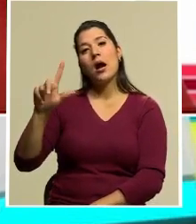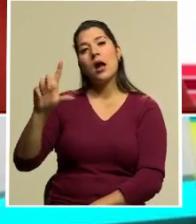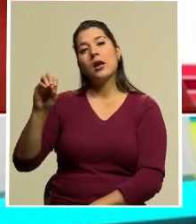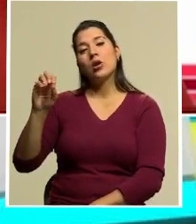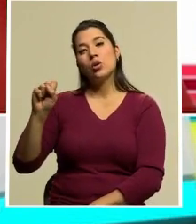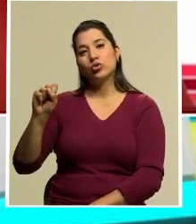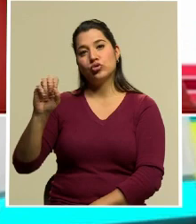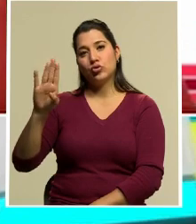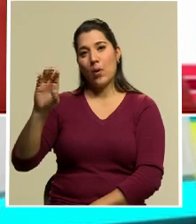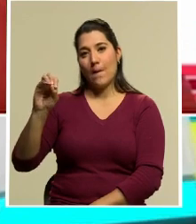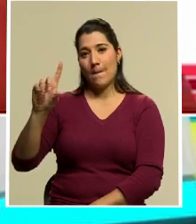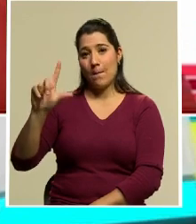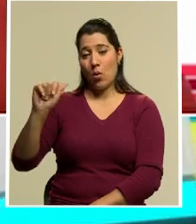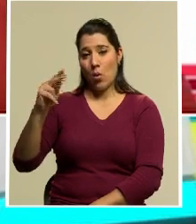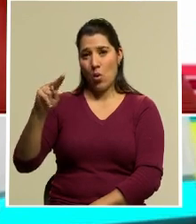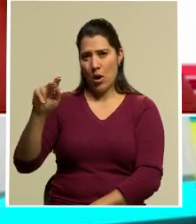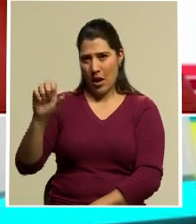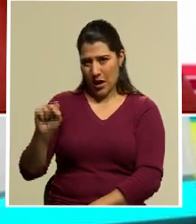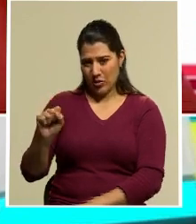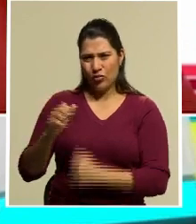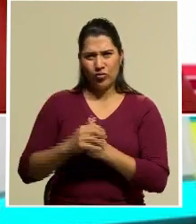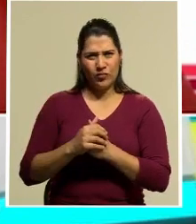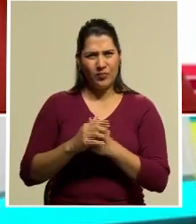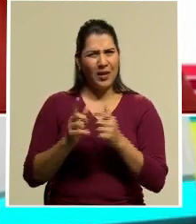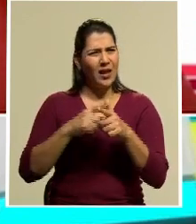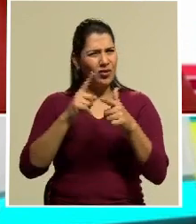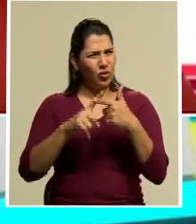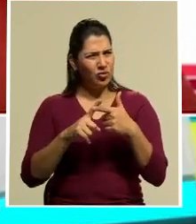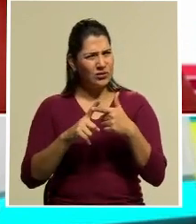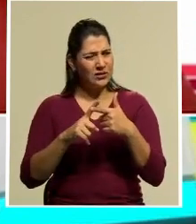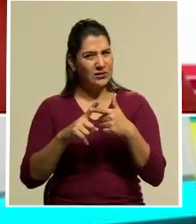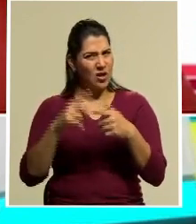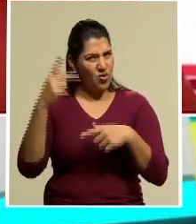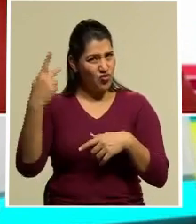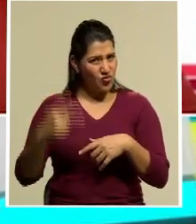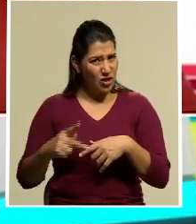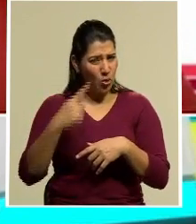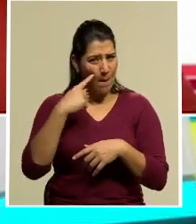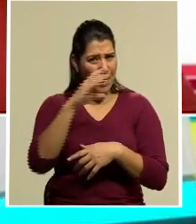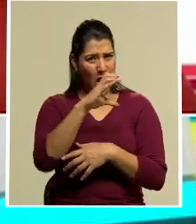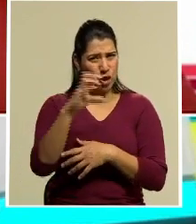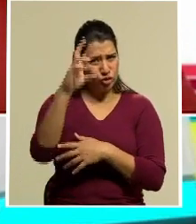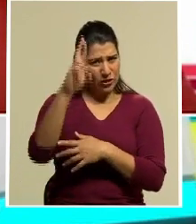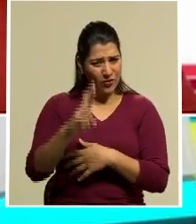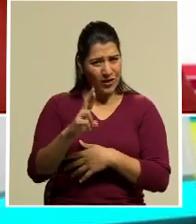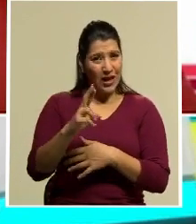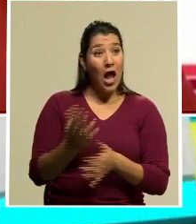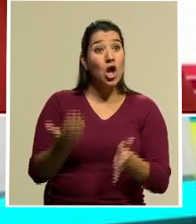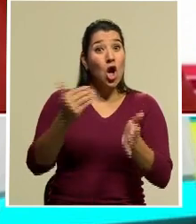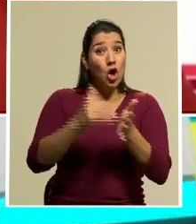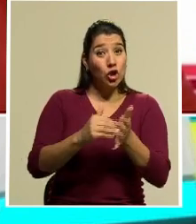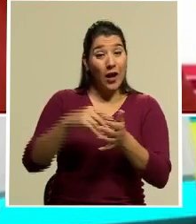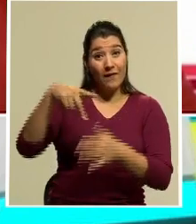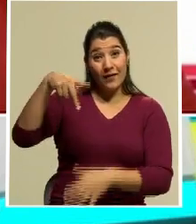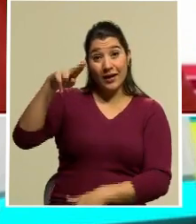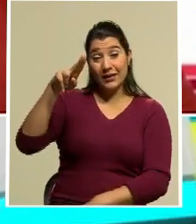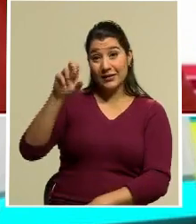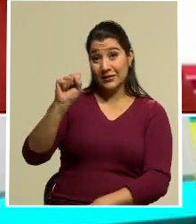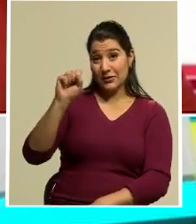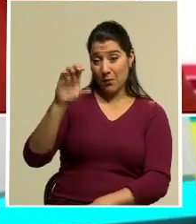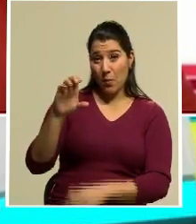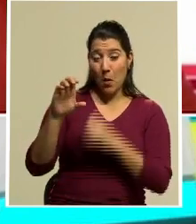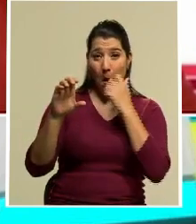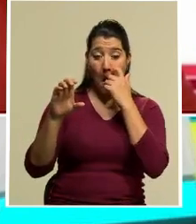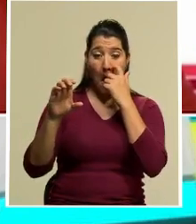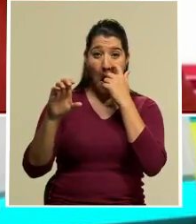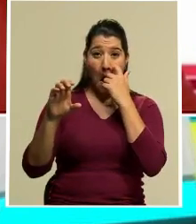Social Cristiana a ser otra vez protagonistas de escándalos de corrupción? Le pido brevedad en la